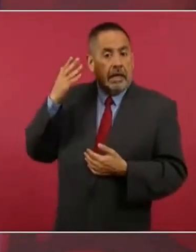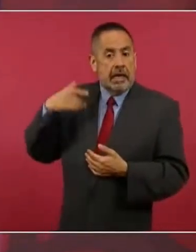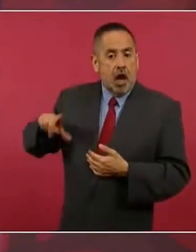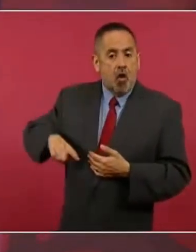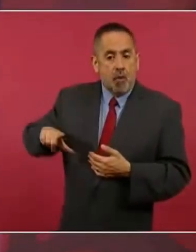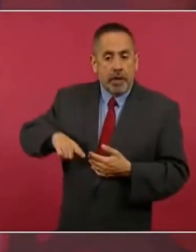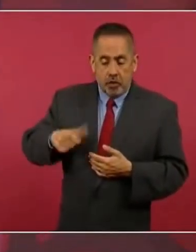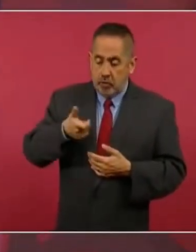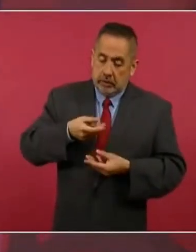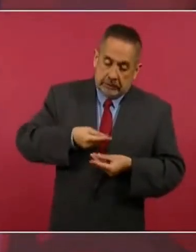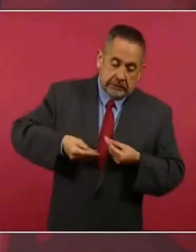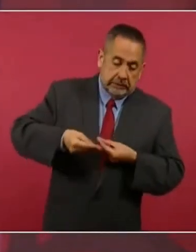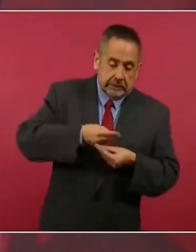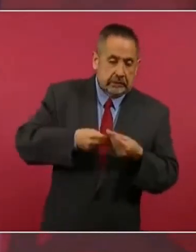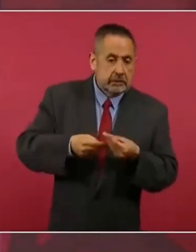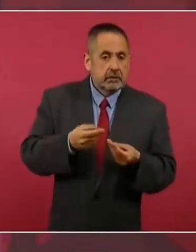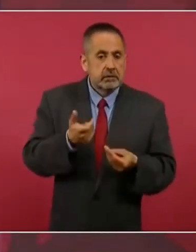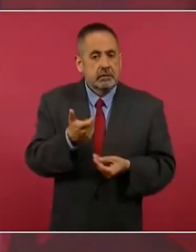mantenido,